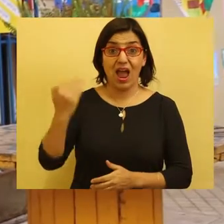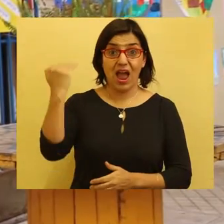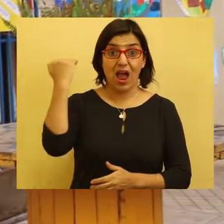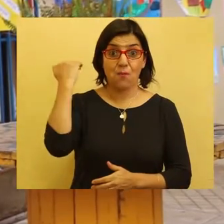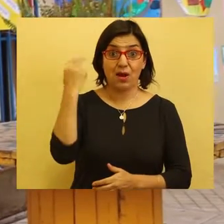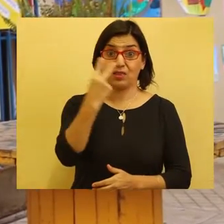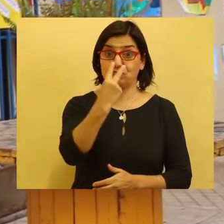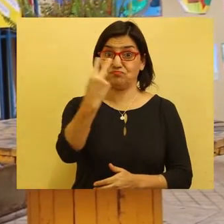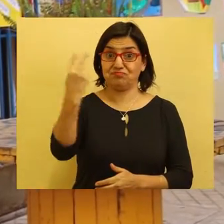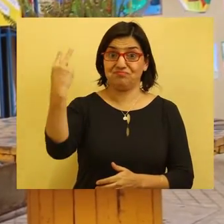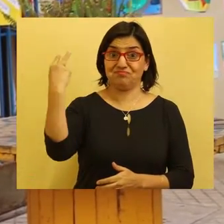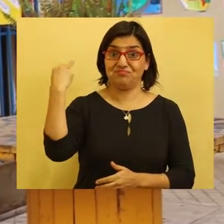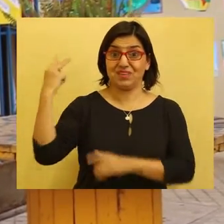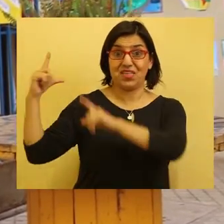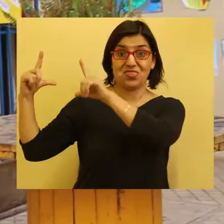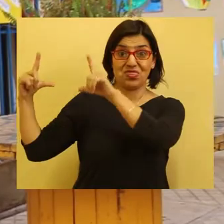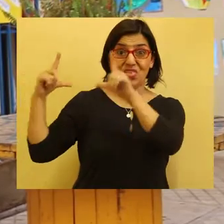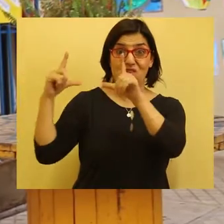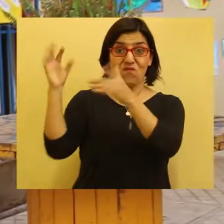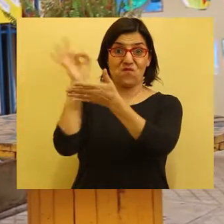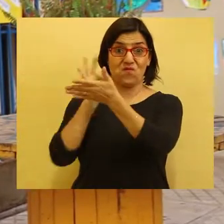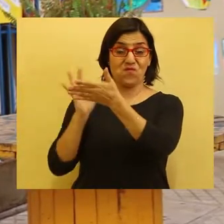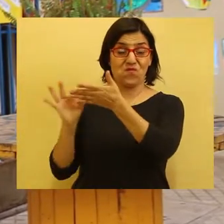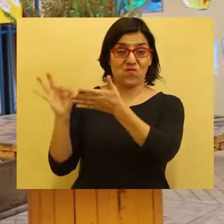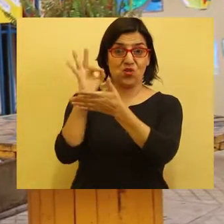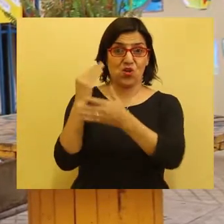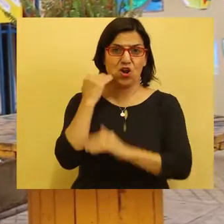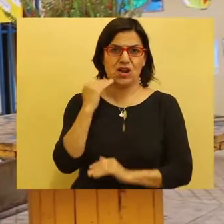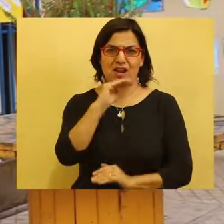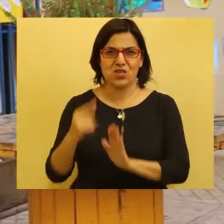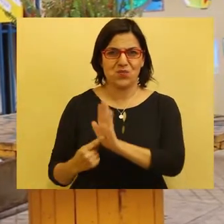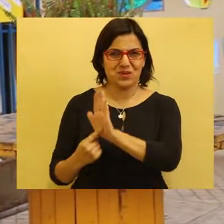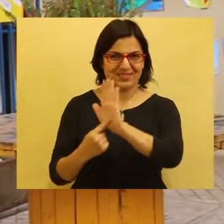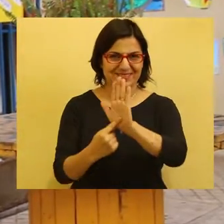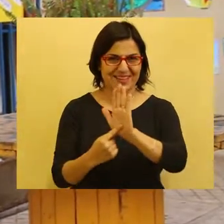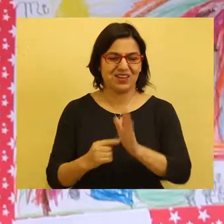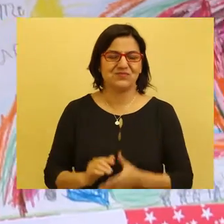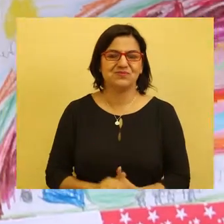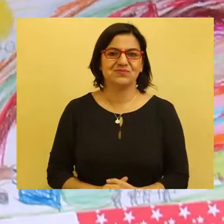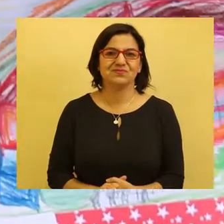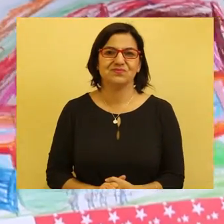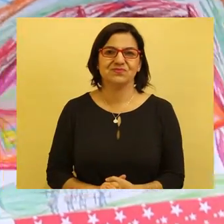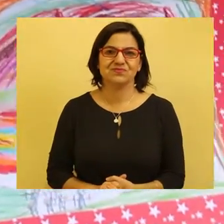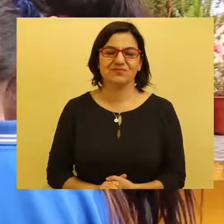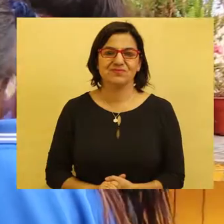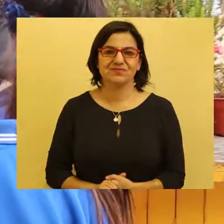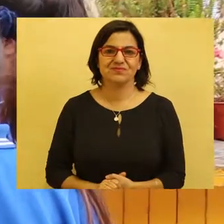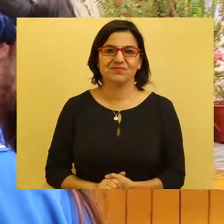A mis espaldas hay diversos dibujos que los niños presentaron para esta celebración.